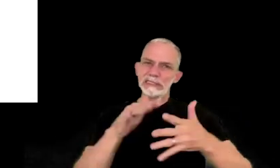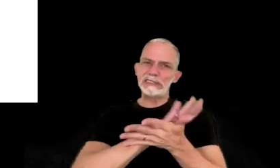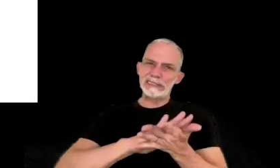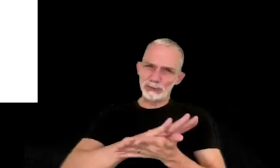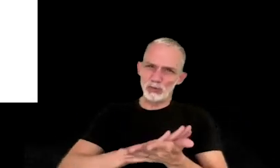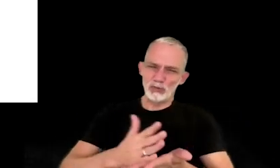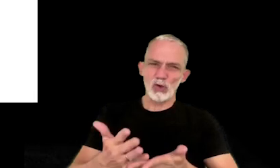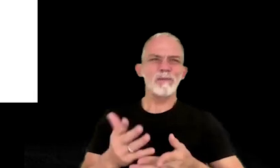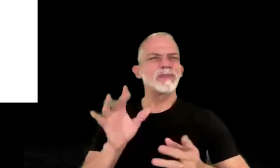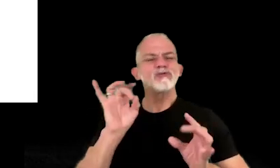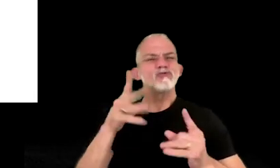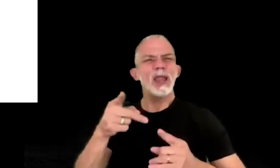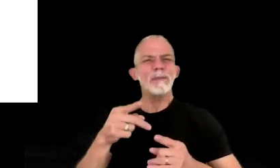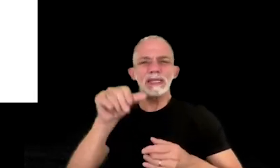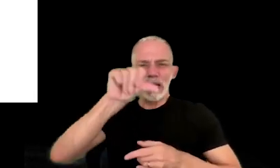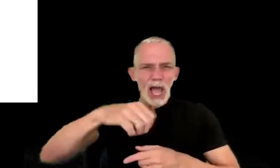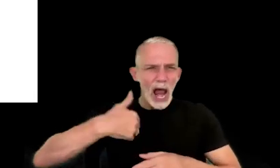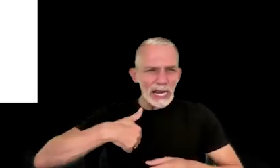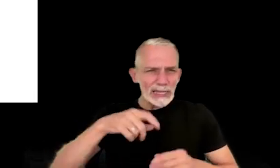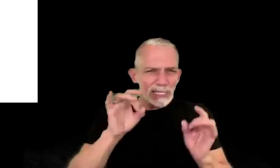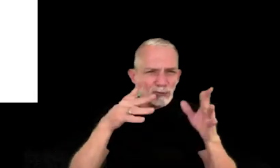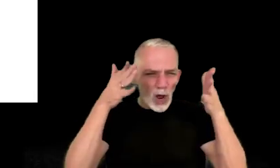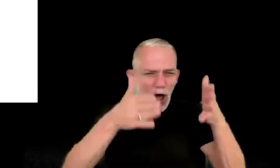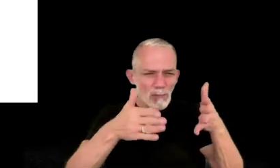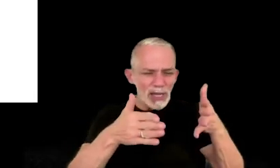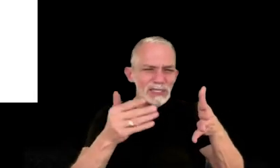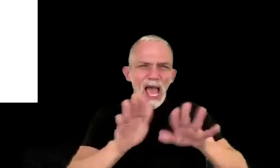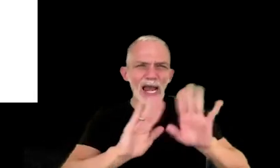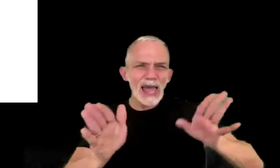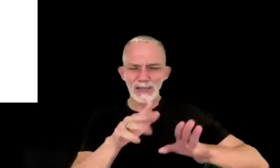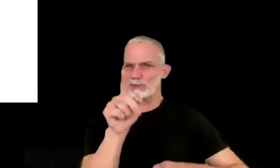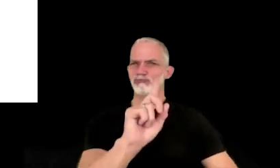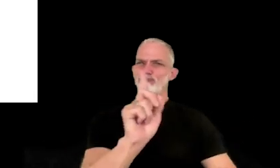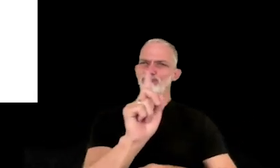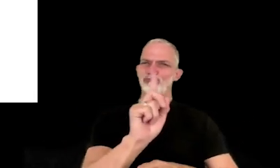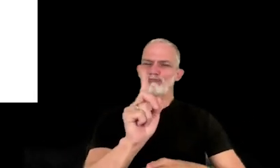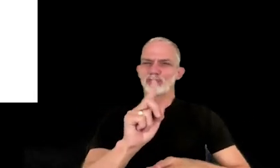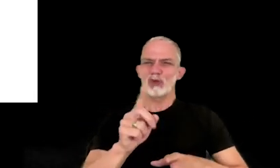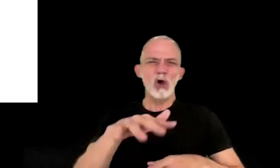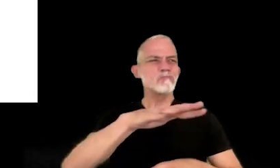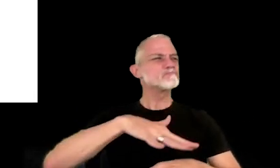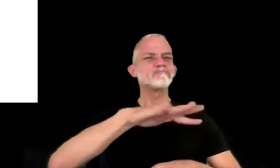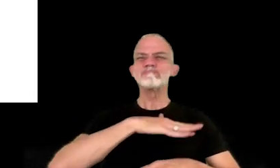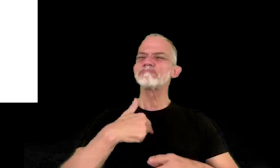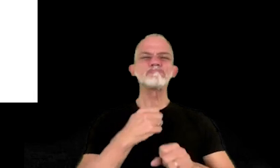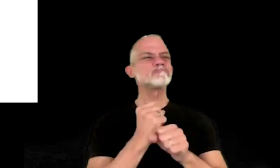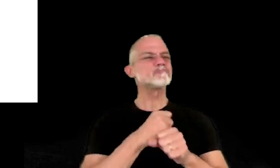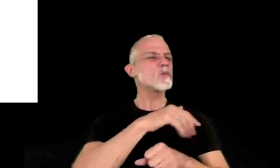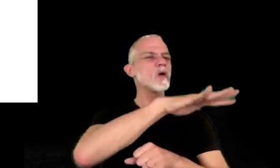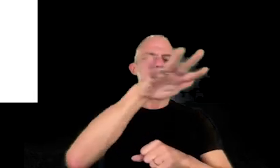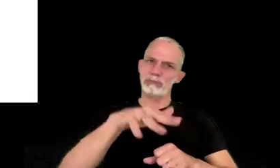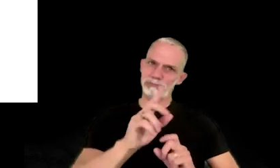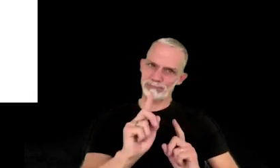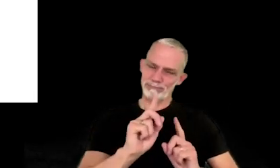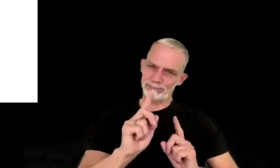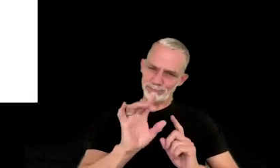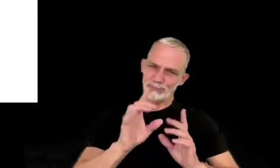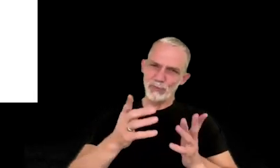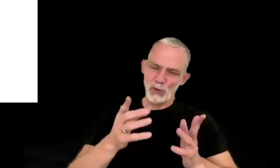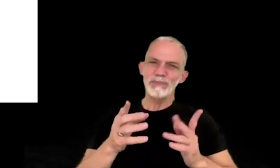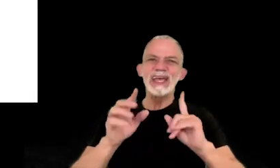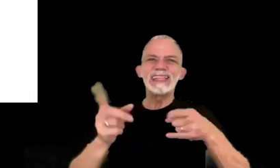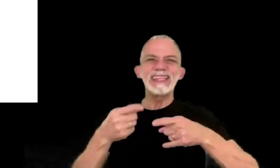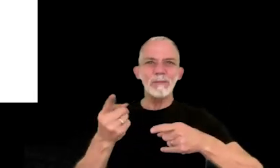son solamente locales, no es lo que nosotros vemos en nuestros propios ámbitos, pero muy importante, obviamente local, sino que